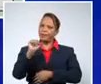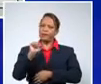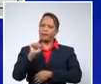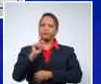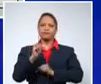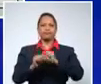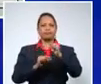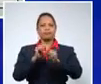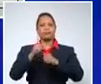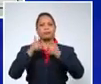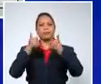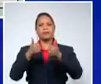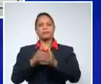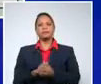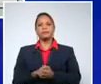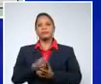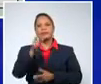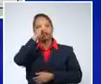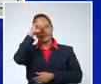Santi Espíritu,